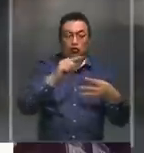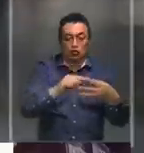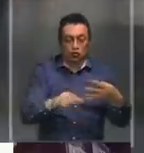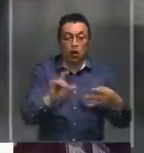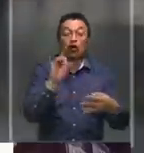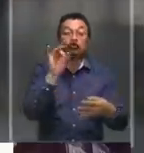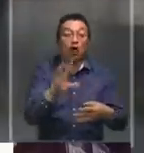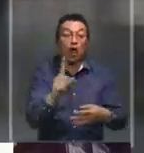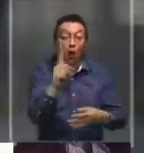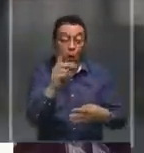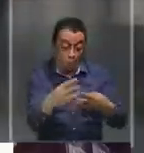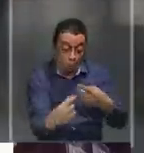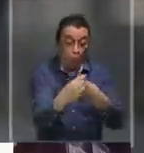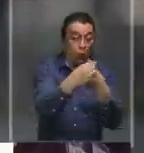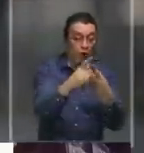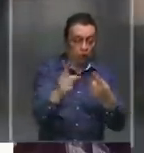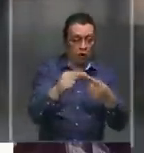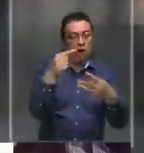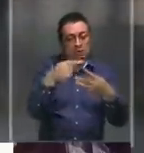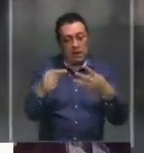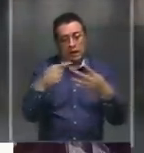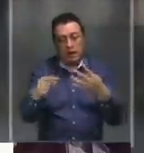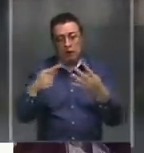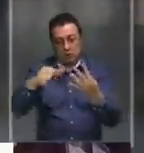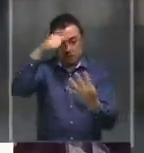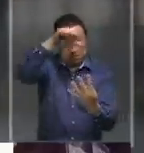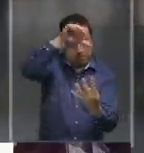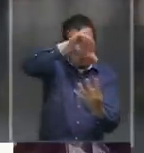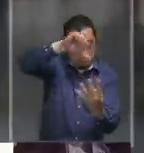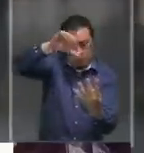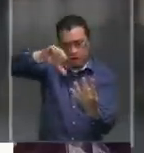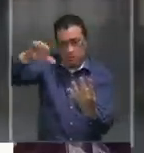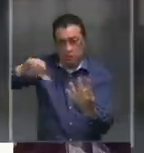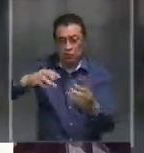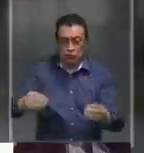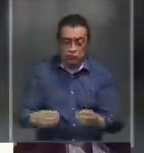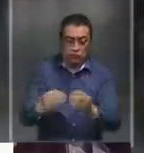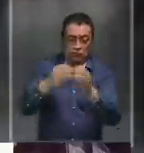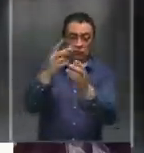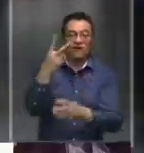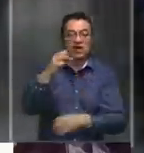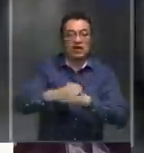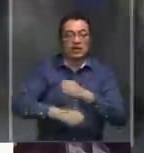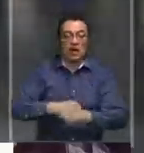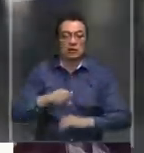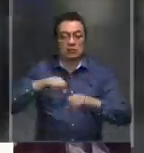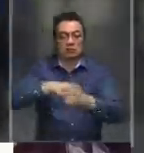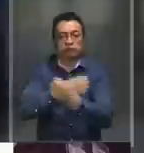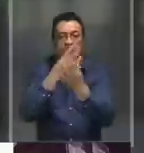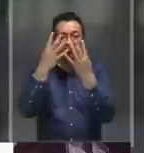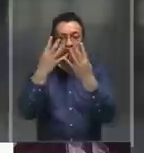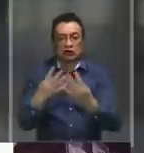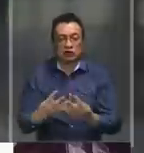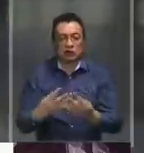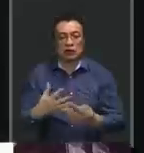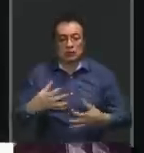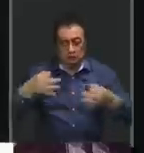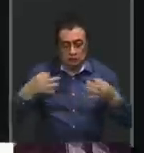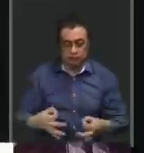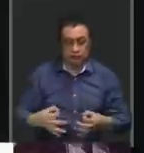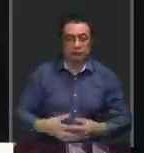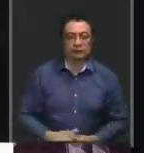solo de un solo delito, sino que hay varias acciones y varios delitos. En total las penas suman más de 20 años de prisión, de prisión